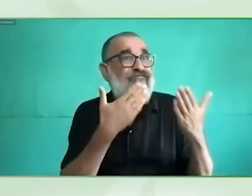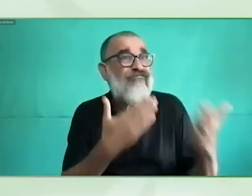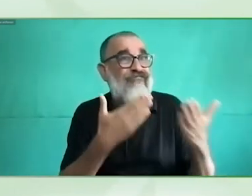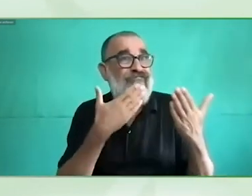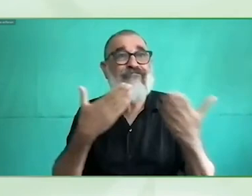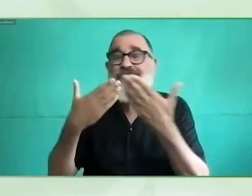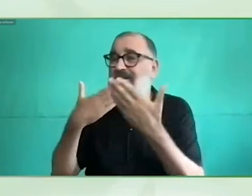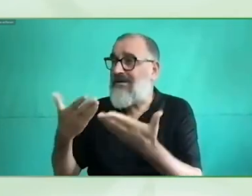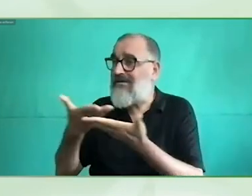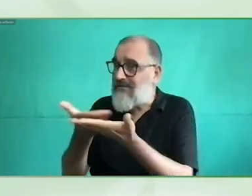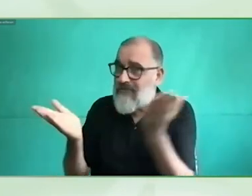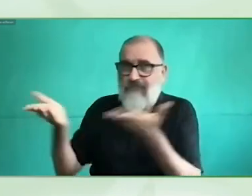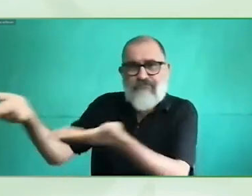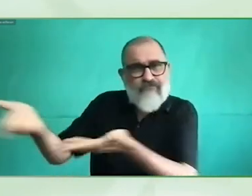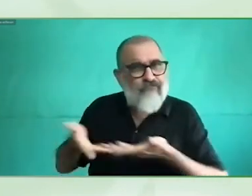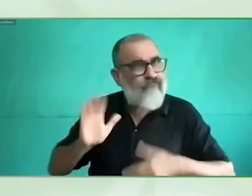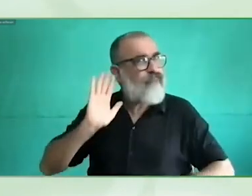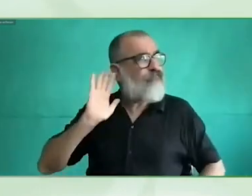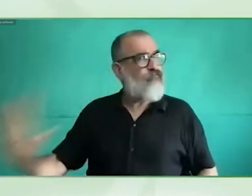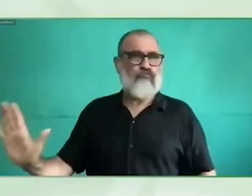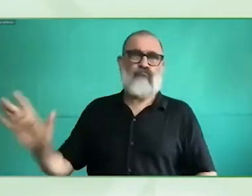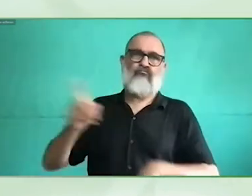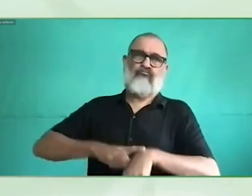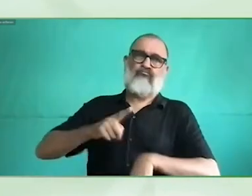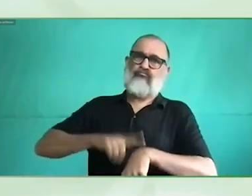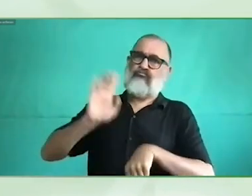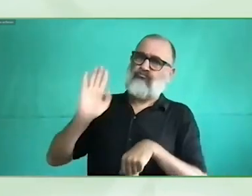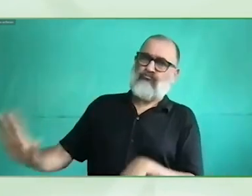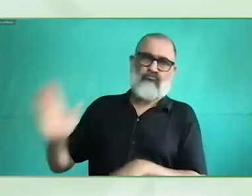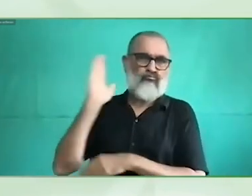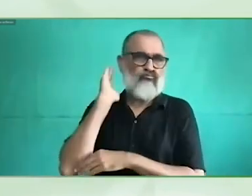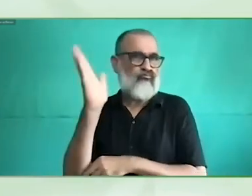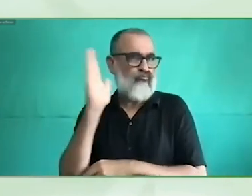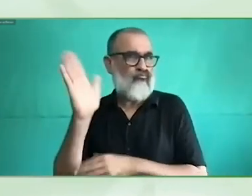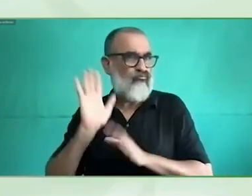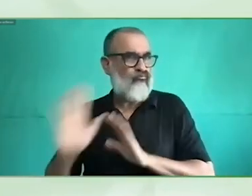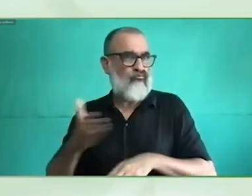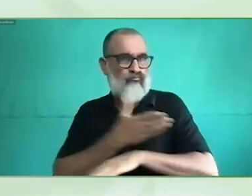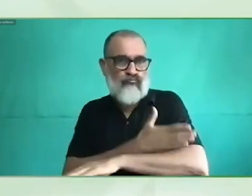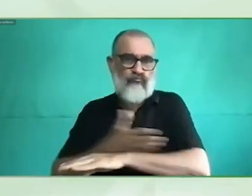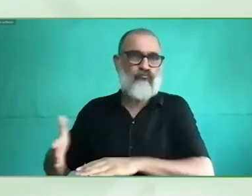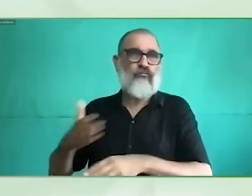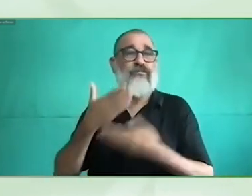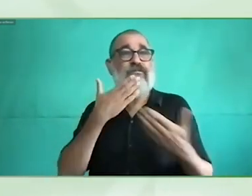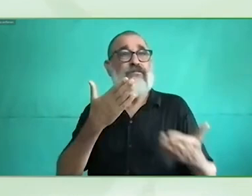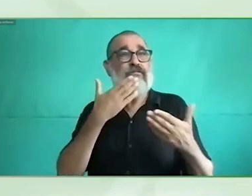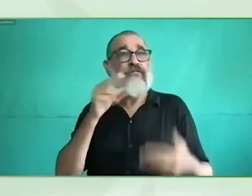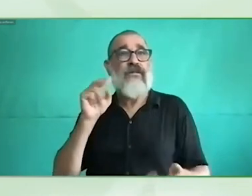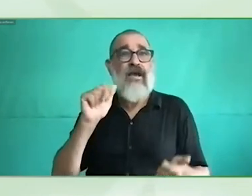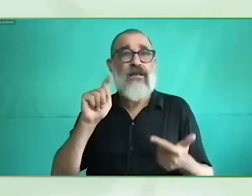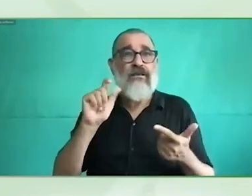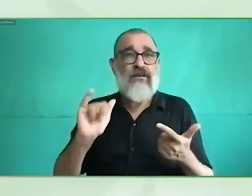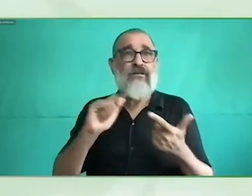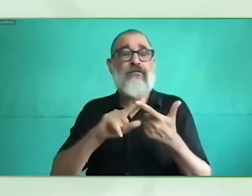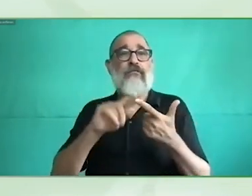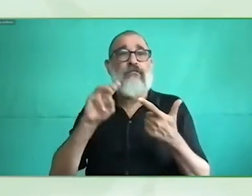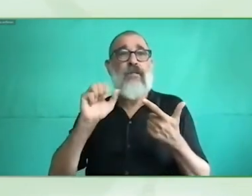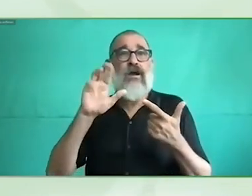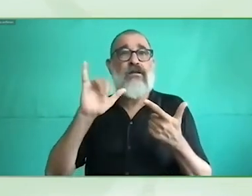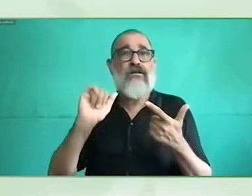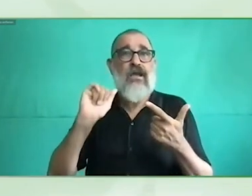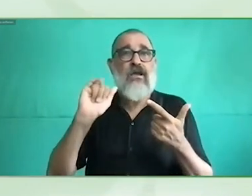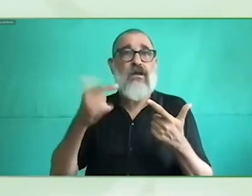comentándoles Cómo ha sido mi vida para que conozcan para que se involucren un poco